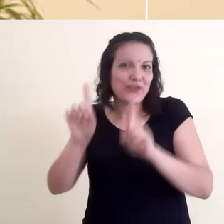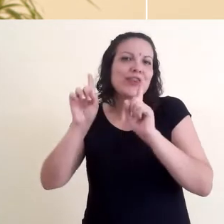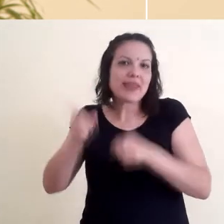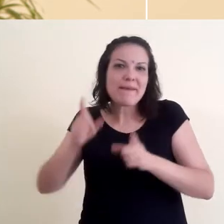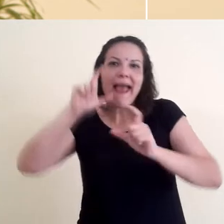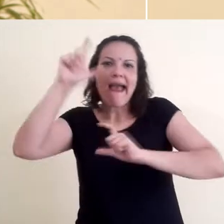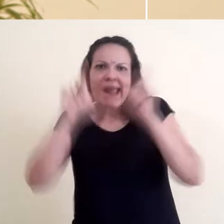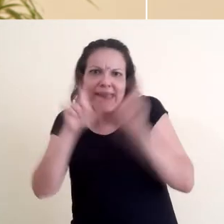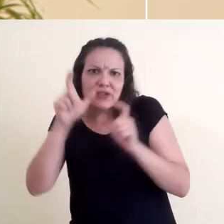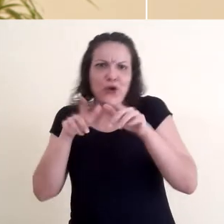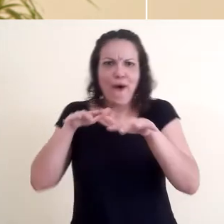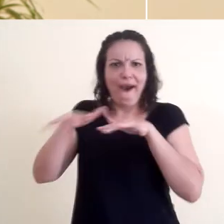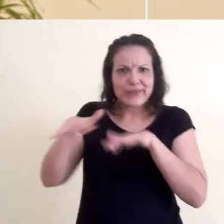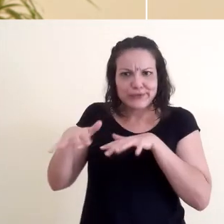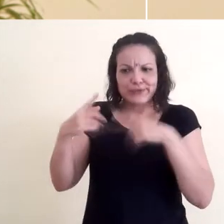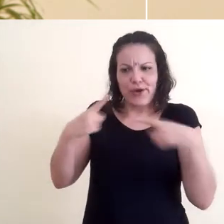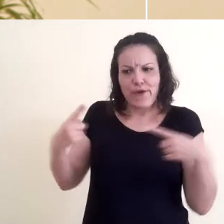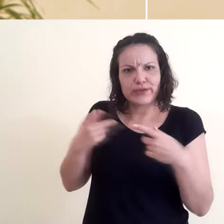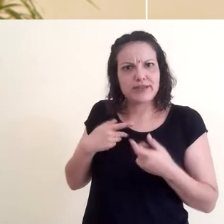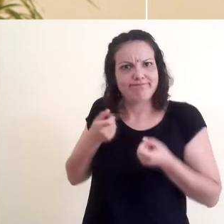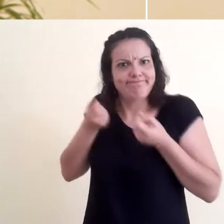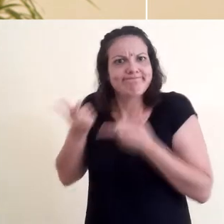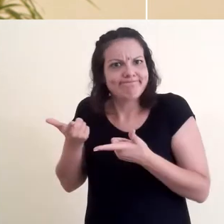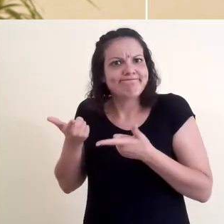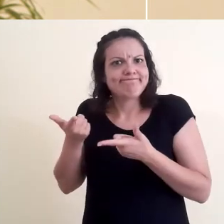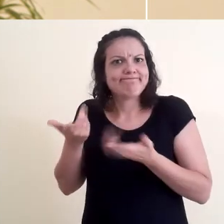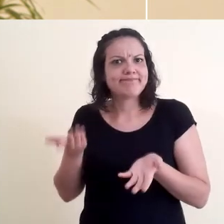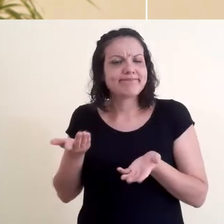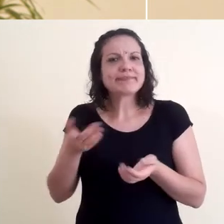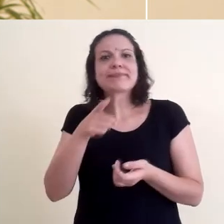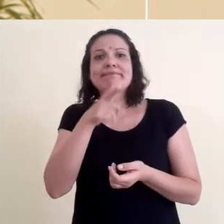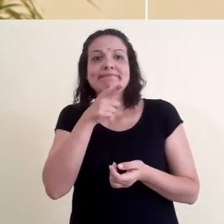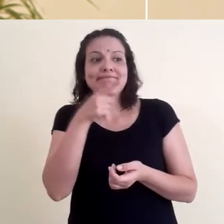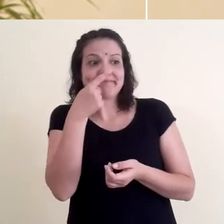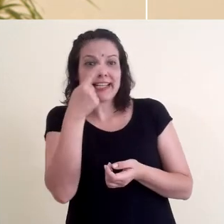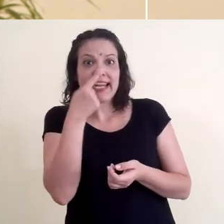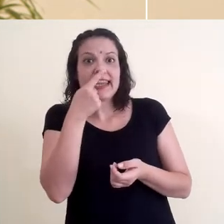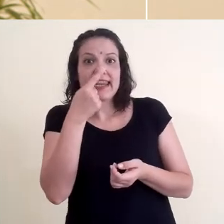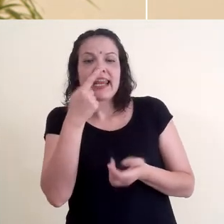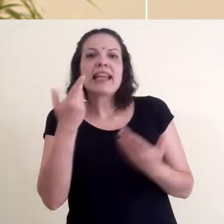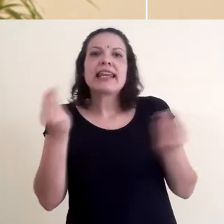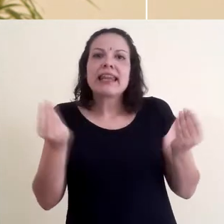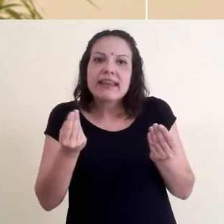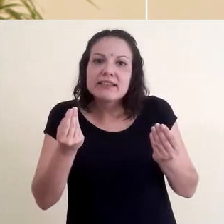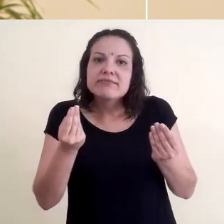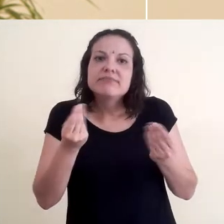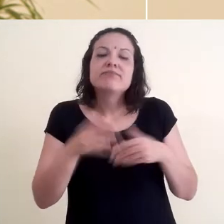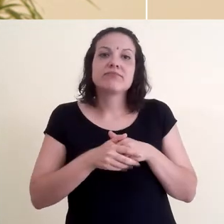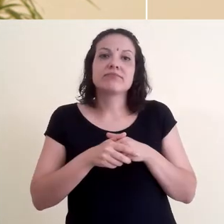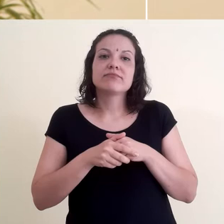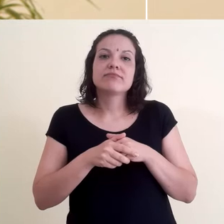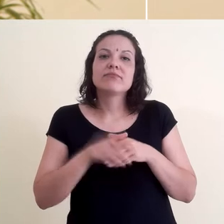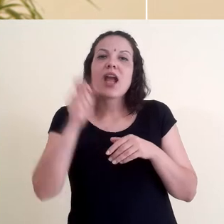y con la entonación. A mí me parece interesante recuperar un poco la idea de que